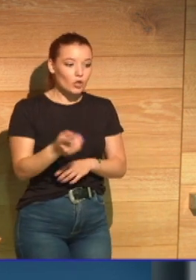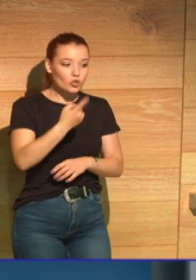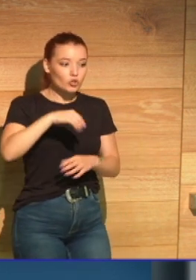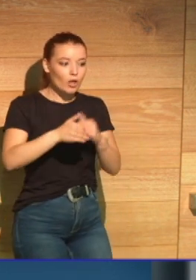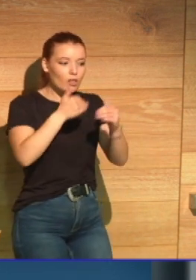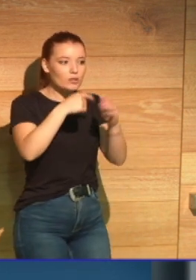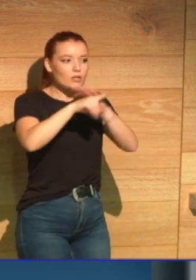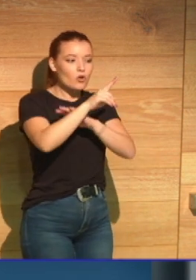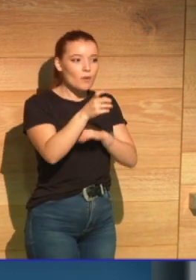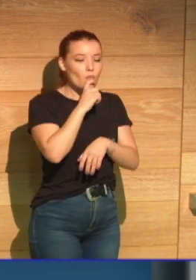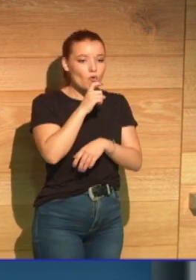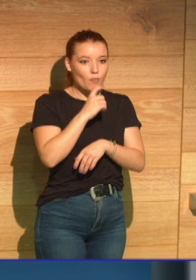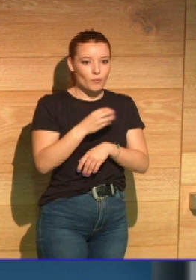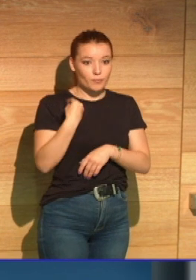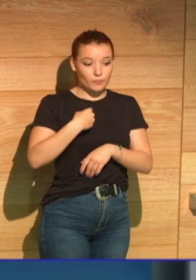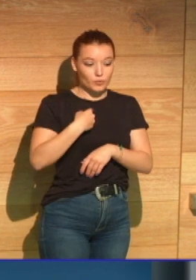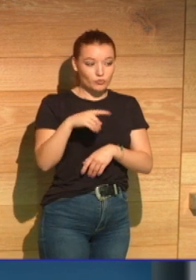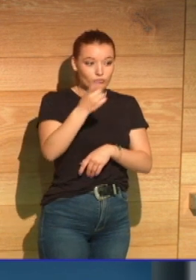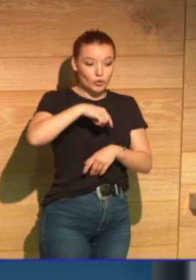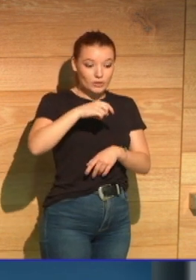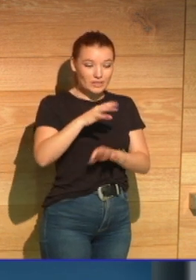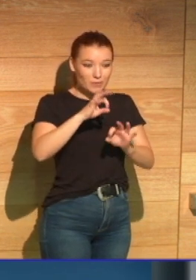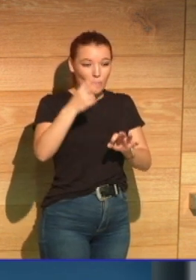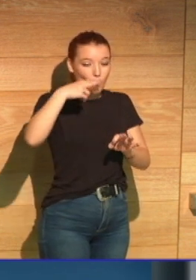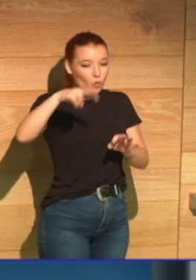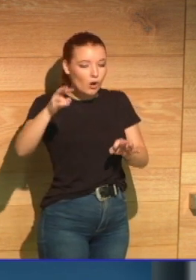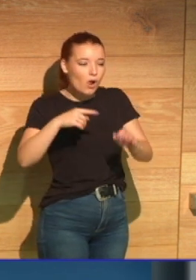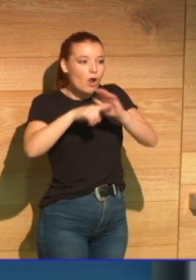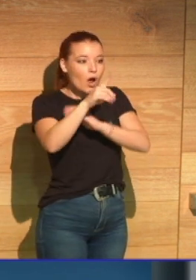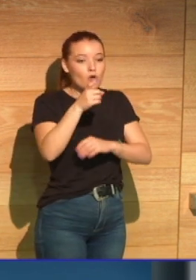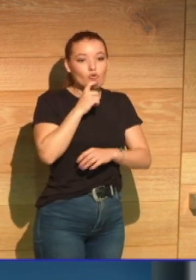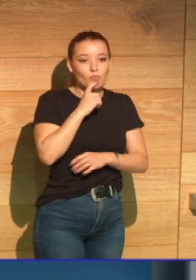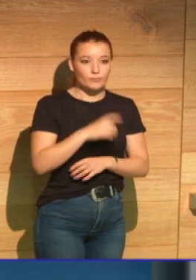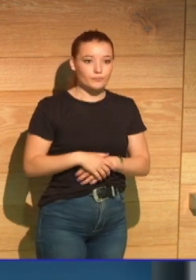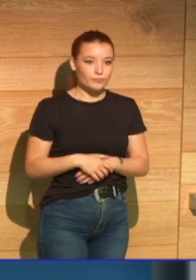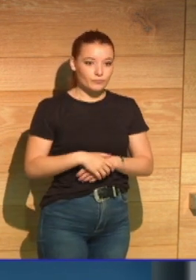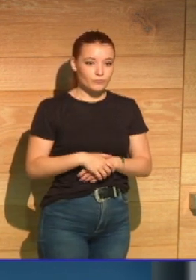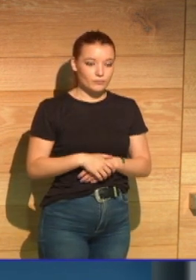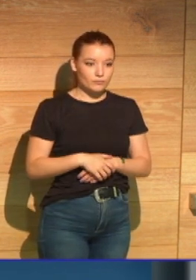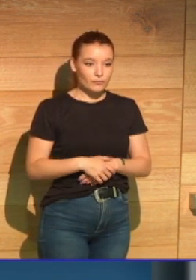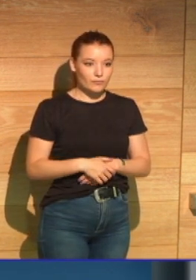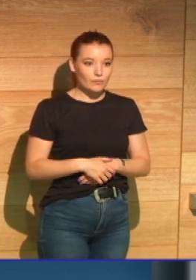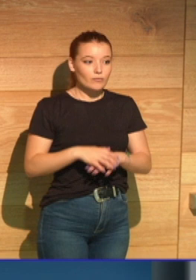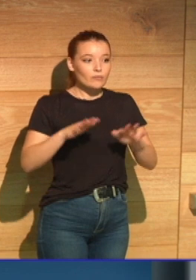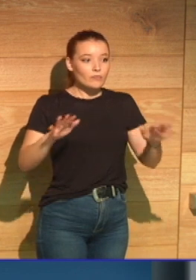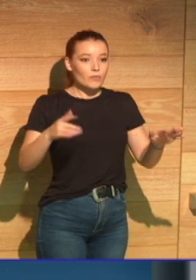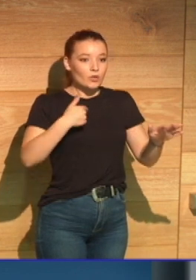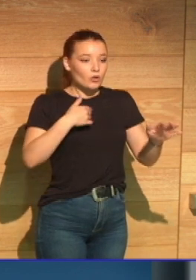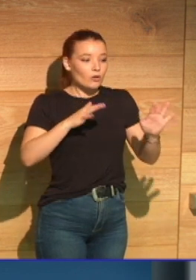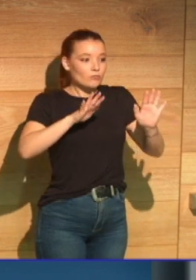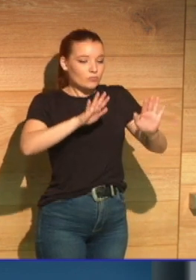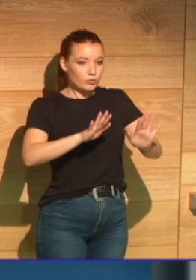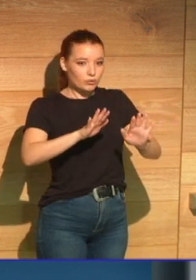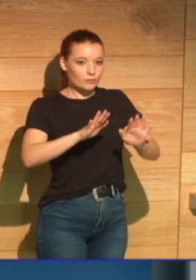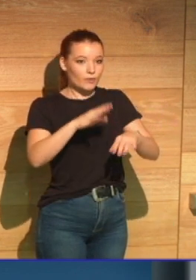y reconocernos como museos en ese ejercicio. Y aquí quisiera hacer una pequeña respiración